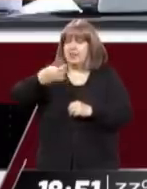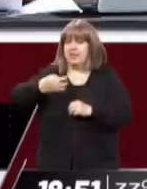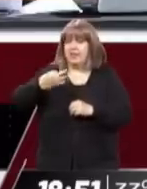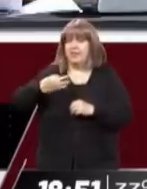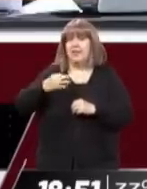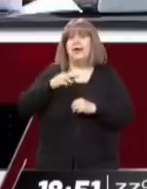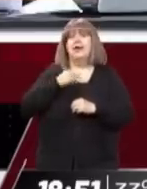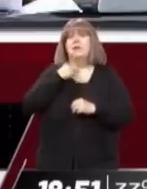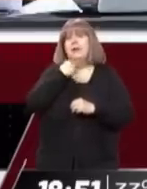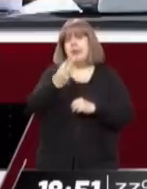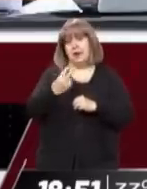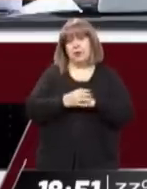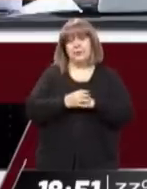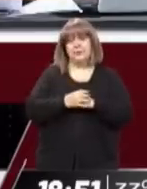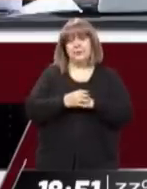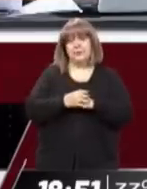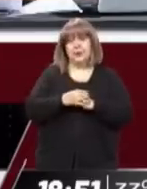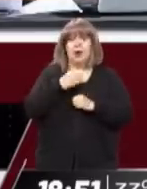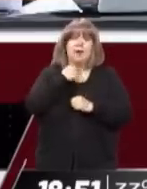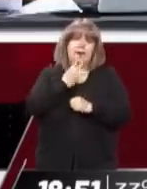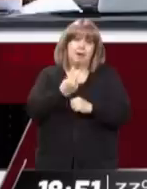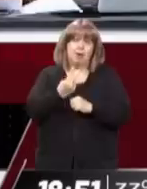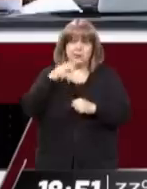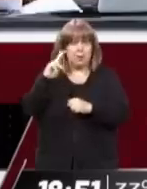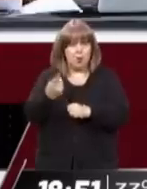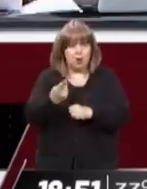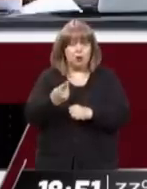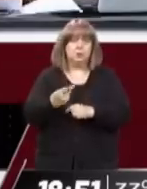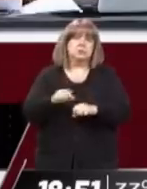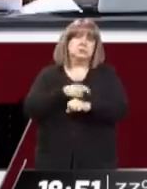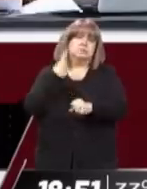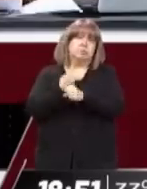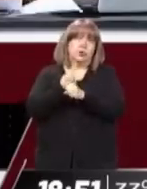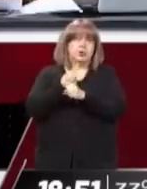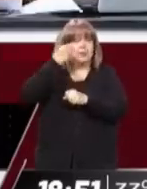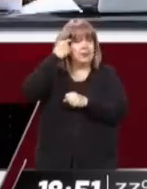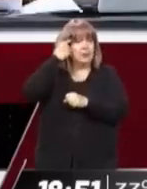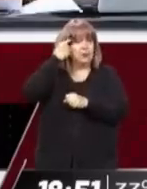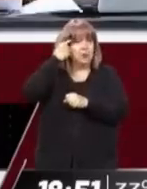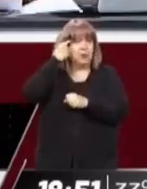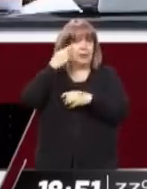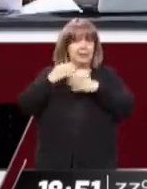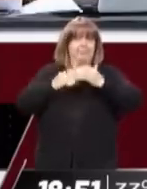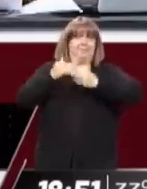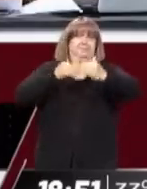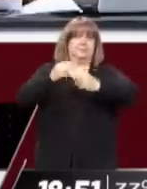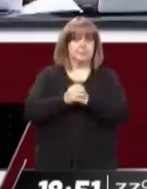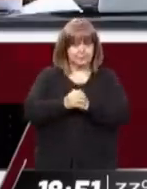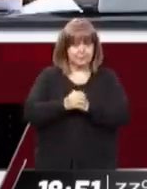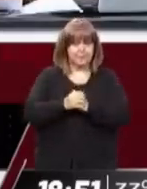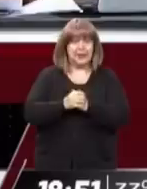normal, es la muerte de un hijo o de una hija. Marcelo, esta es una muerte que no se elabora. Marcelo, entonces,